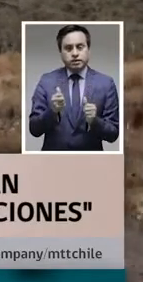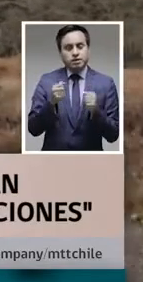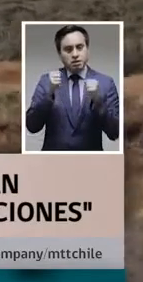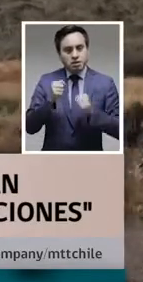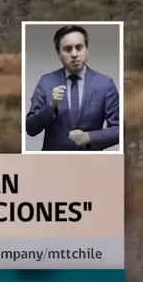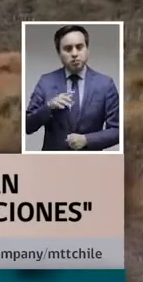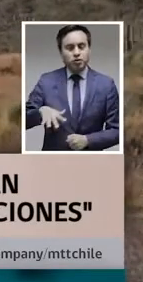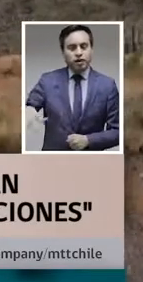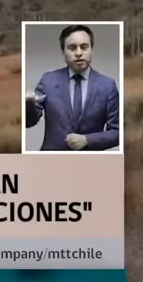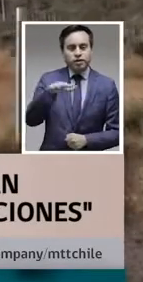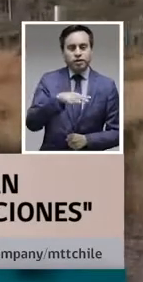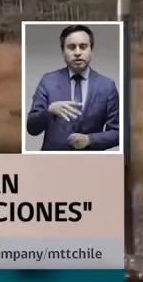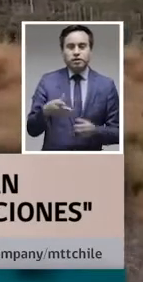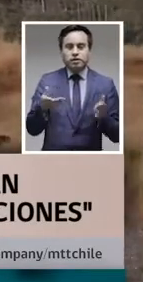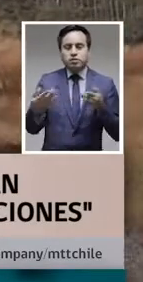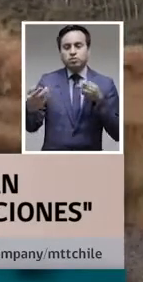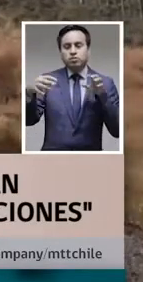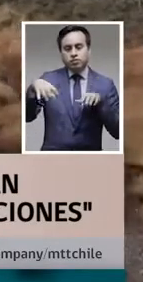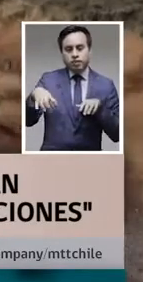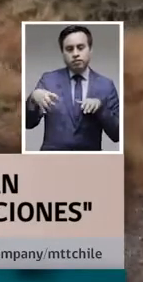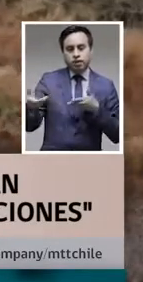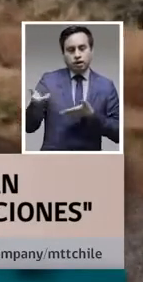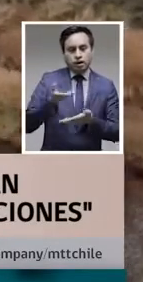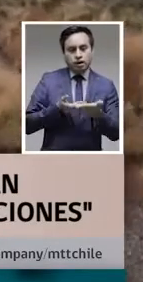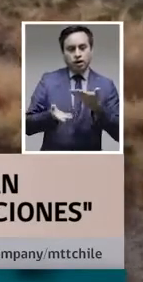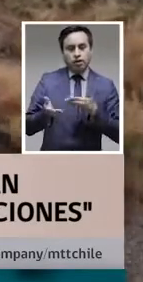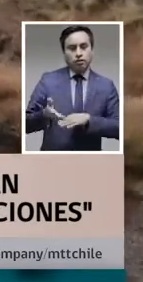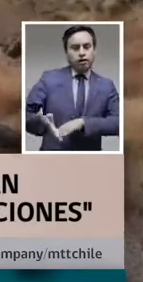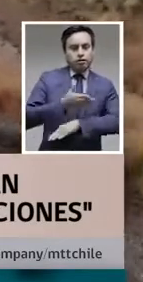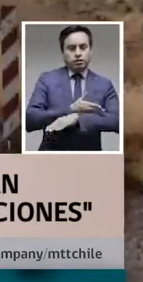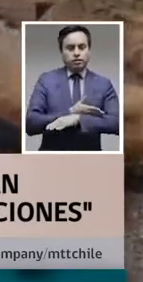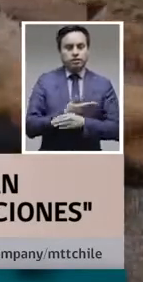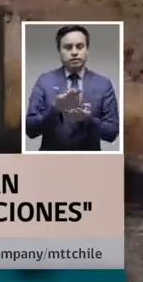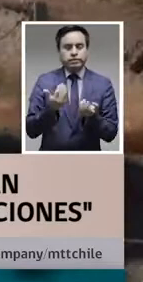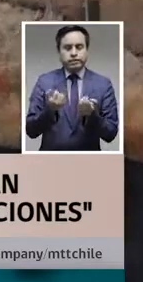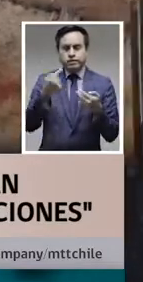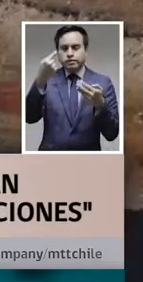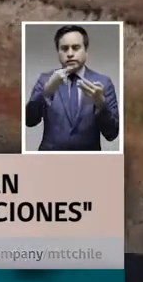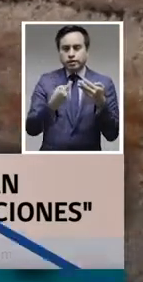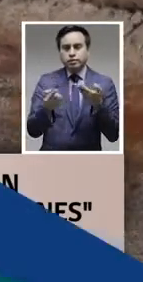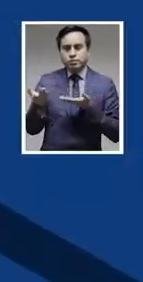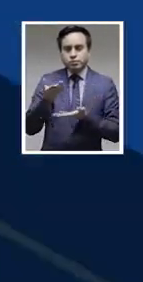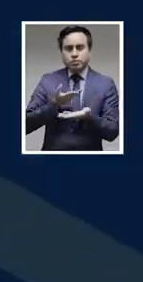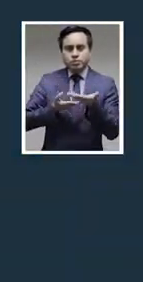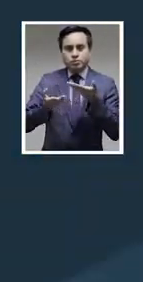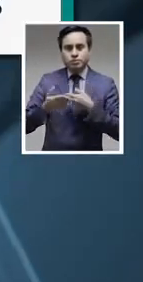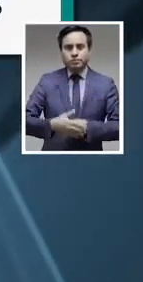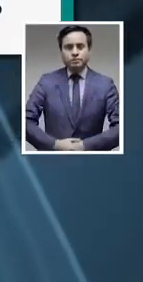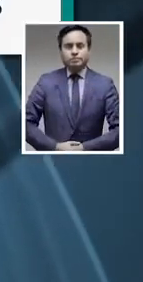poder ser contrapartes adecuadas y para poder anticipar las necesidades en conjunto.